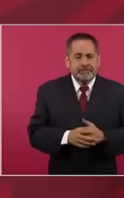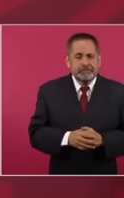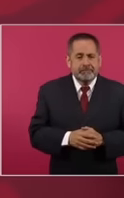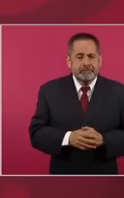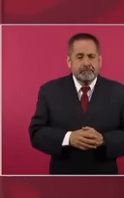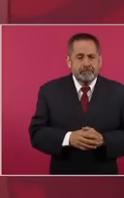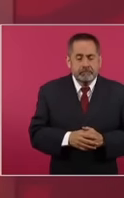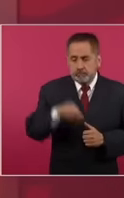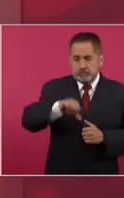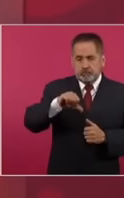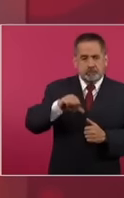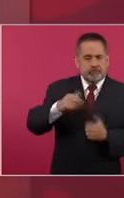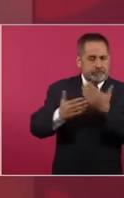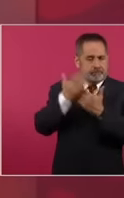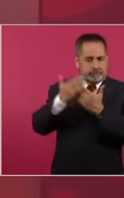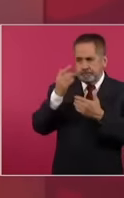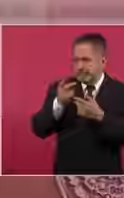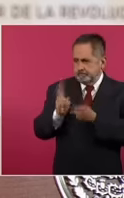hoy decía